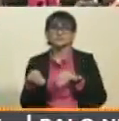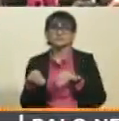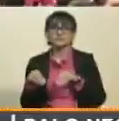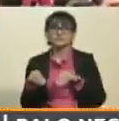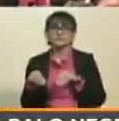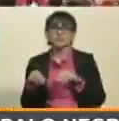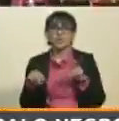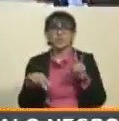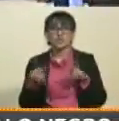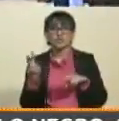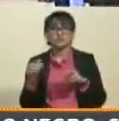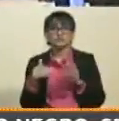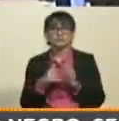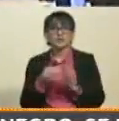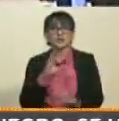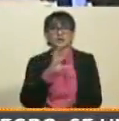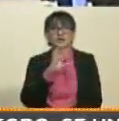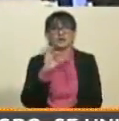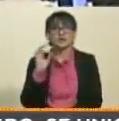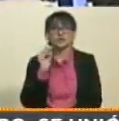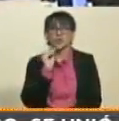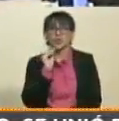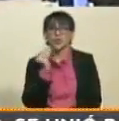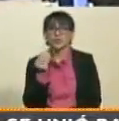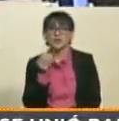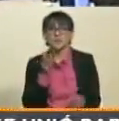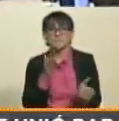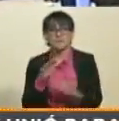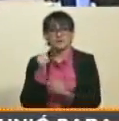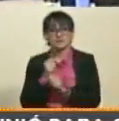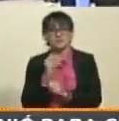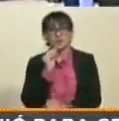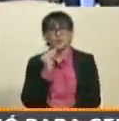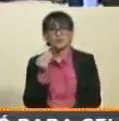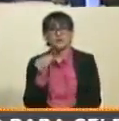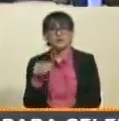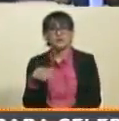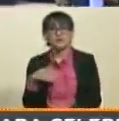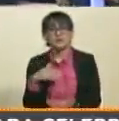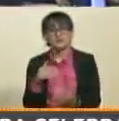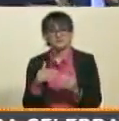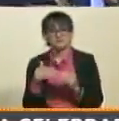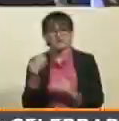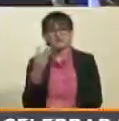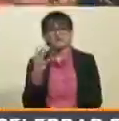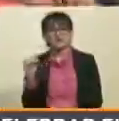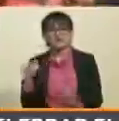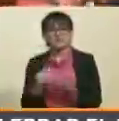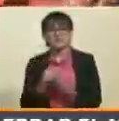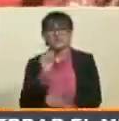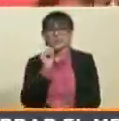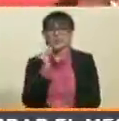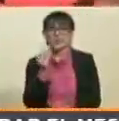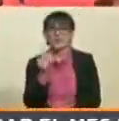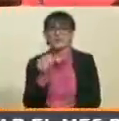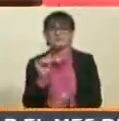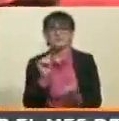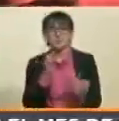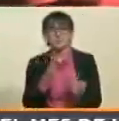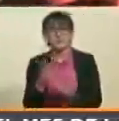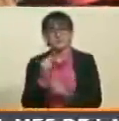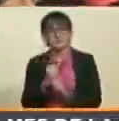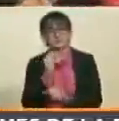de 12.500 jóvenes del Plan Chamba Juvenil a 30.000 jóvenes en el Plan Chamba